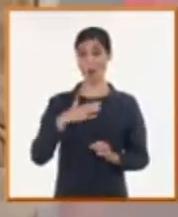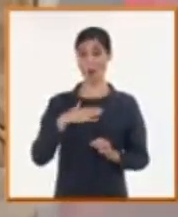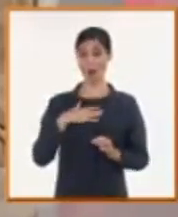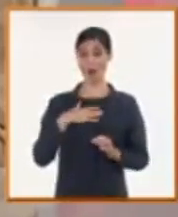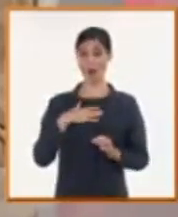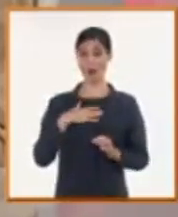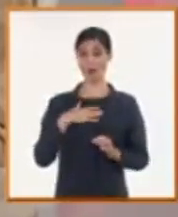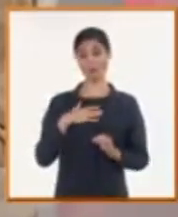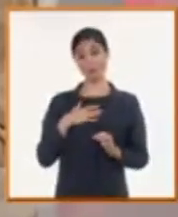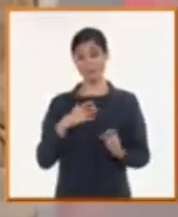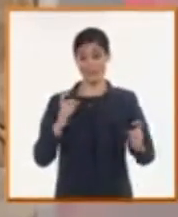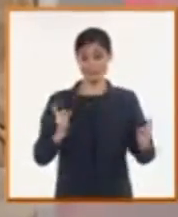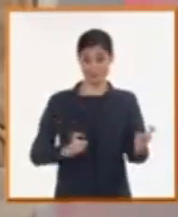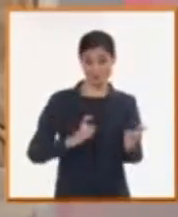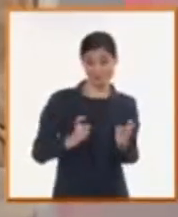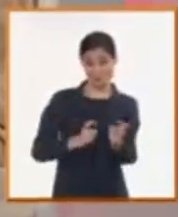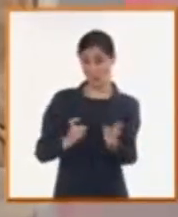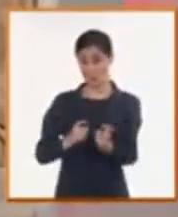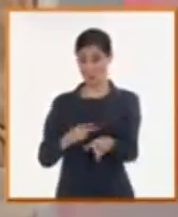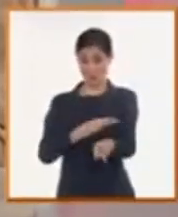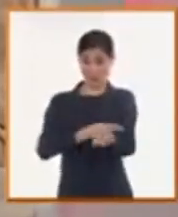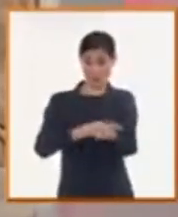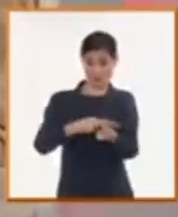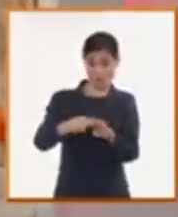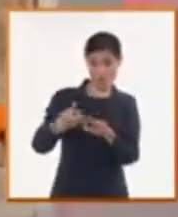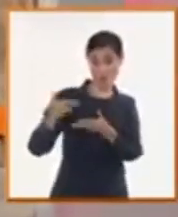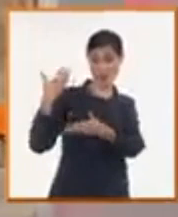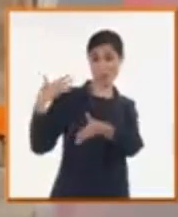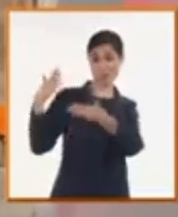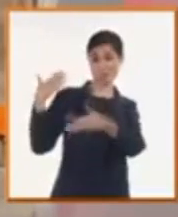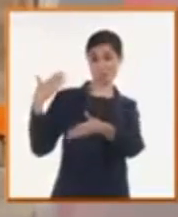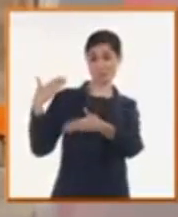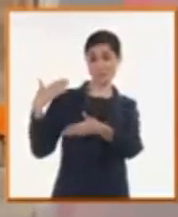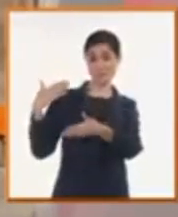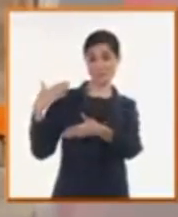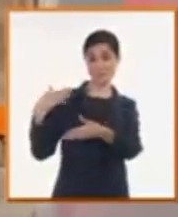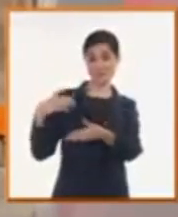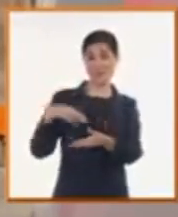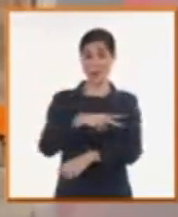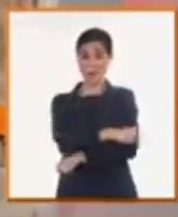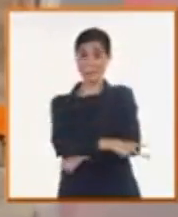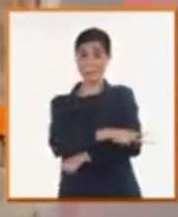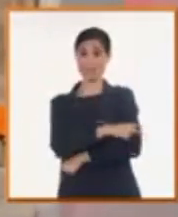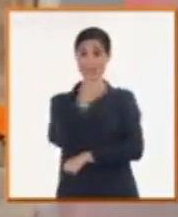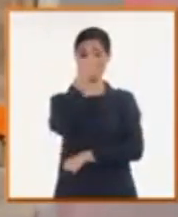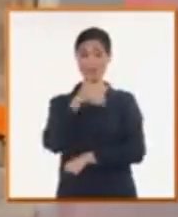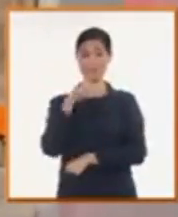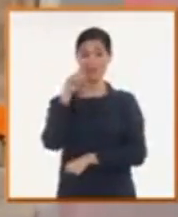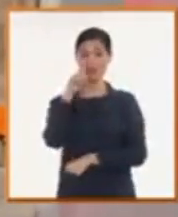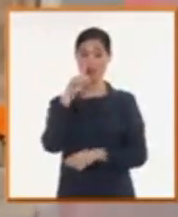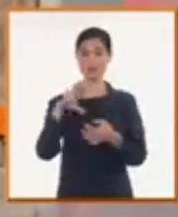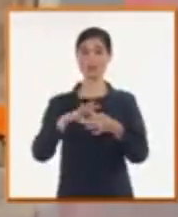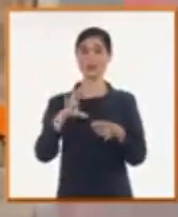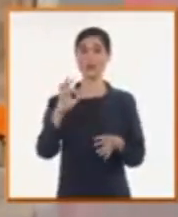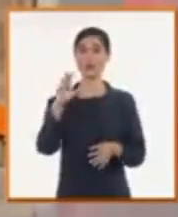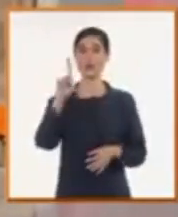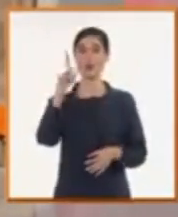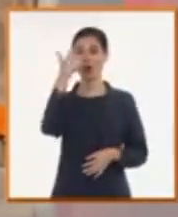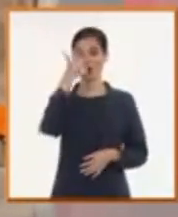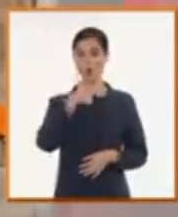pasaron por esta epopeya de Angola. Y realmente me place